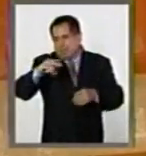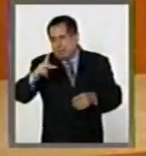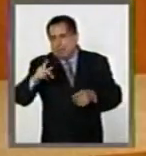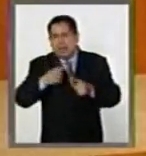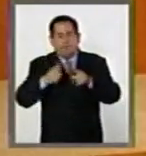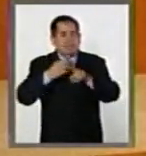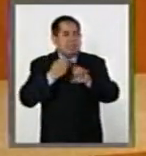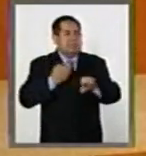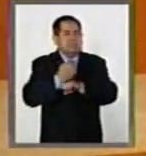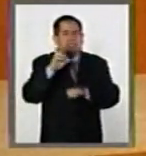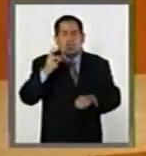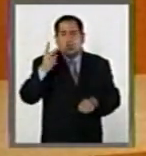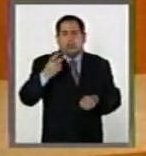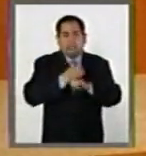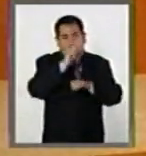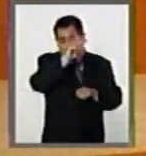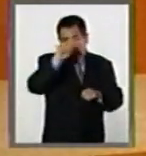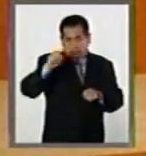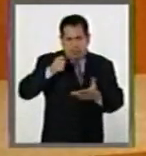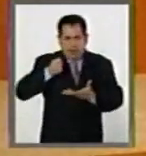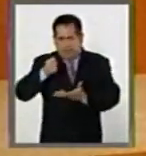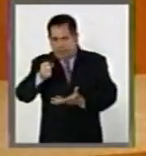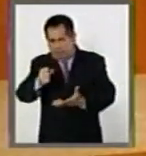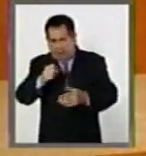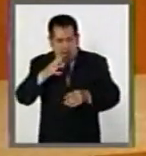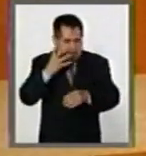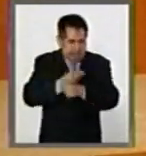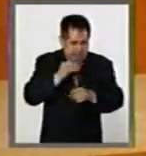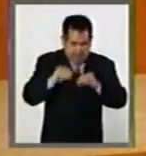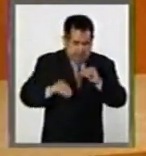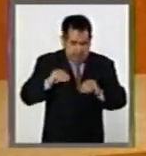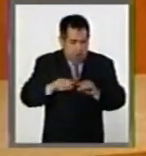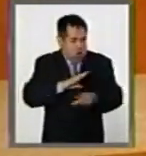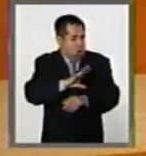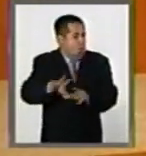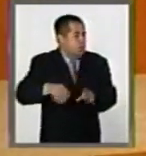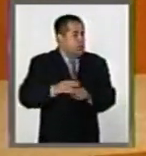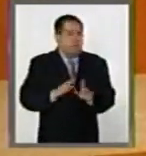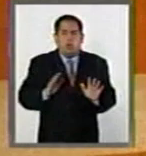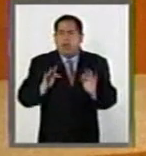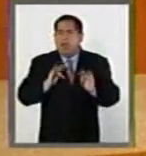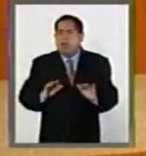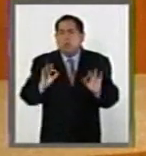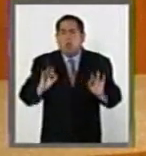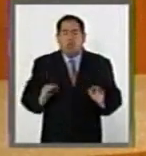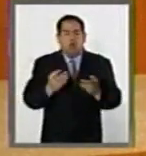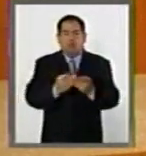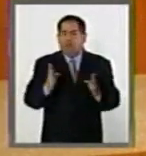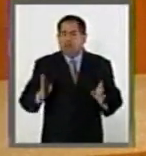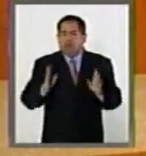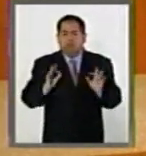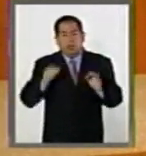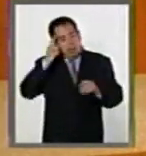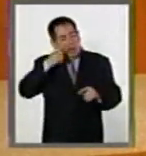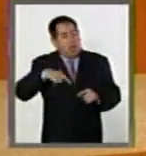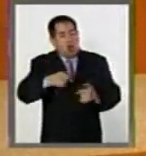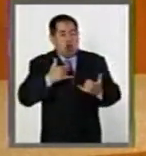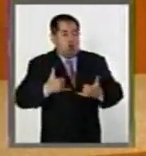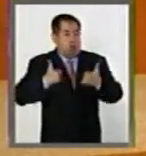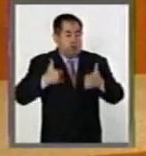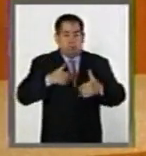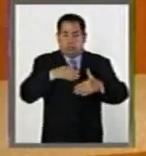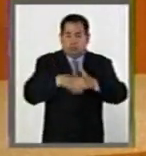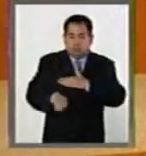32 entidades federativas sean revisados de manera puntual, tengan todas las condiciones acordes para que los adolescentes no